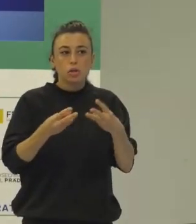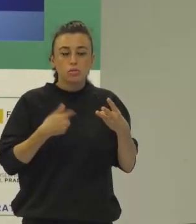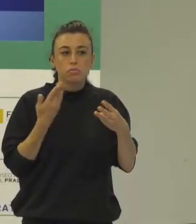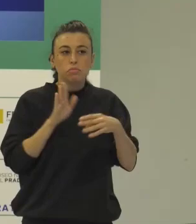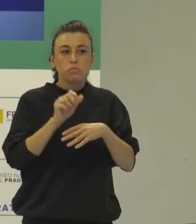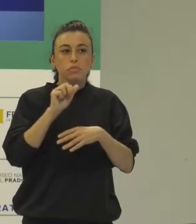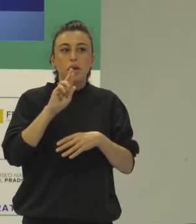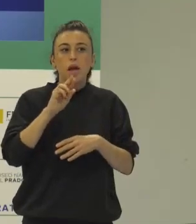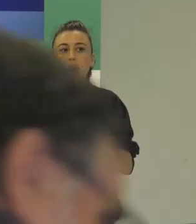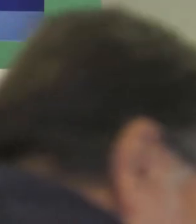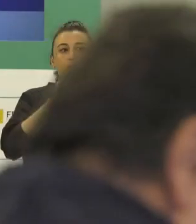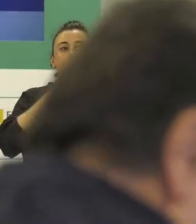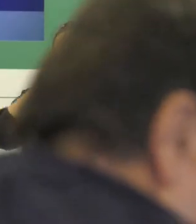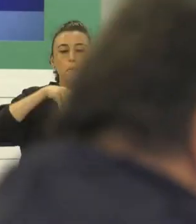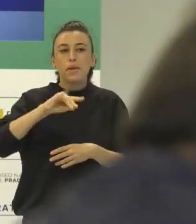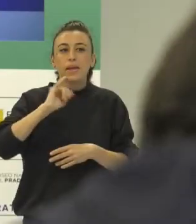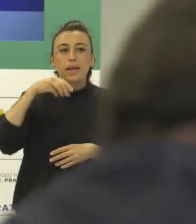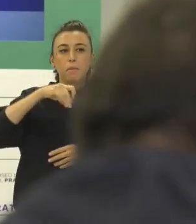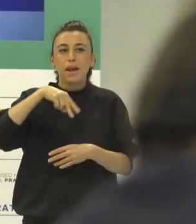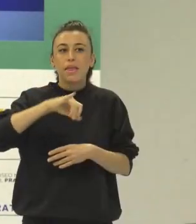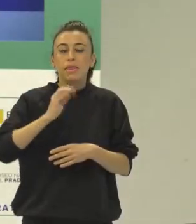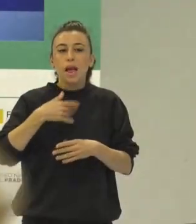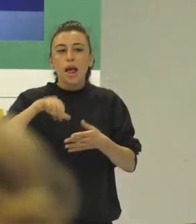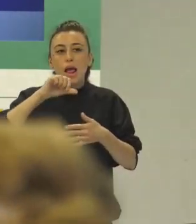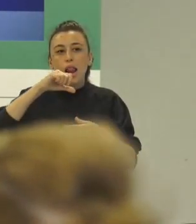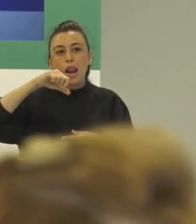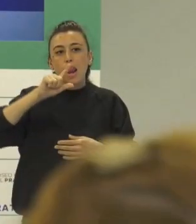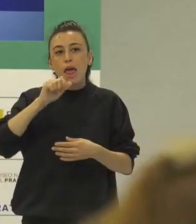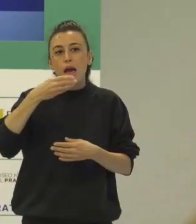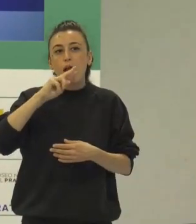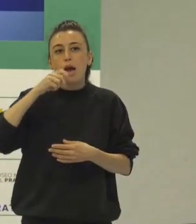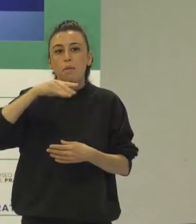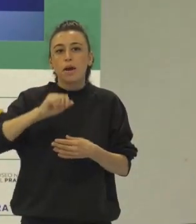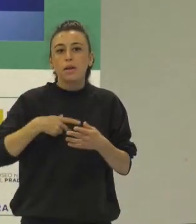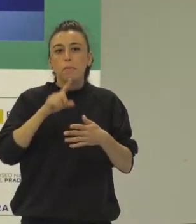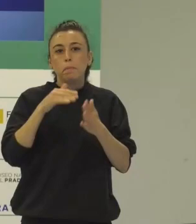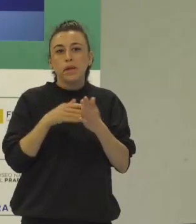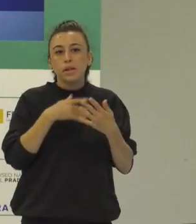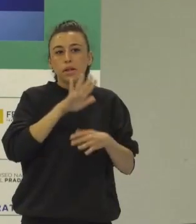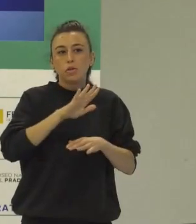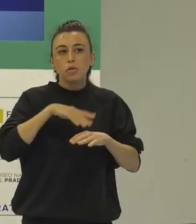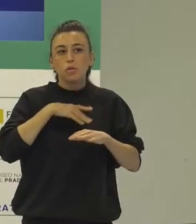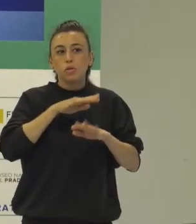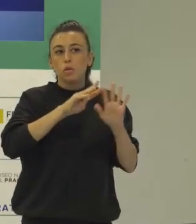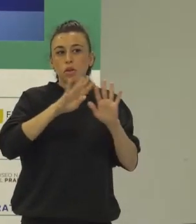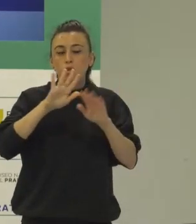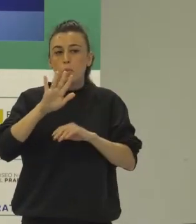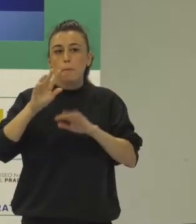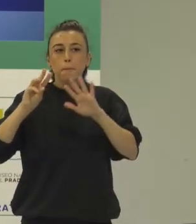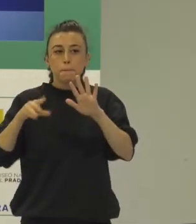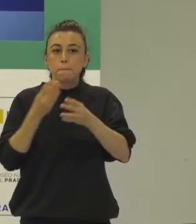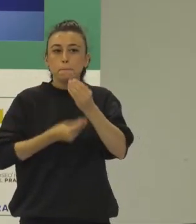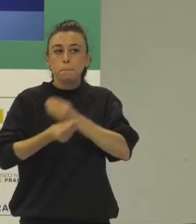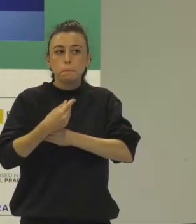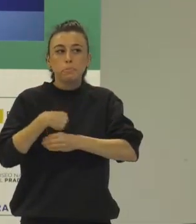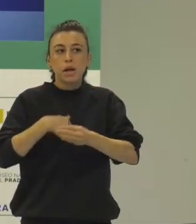Jiménez. Abraham Jiménez Ennoa nació en La Habana en 1988, es columnista de The Washington Post y ha publicado reportajes y artículos de opinión en